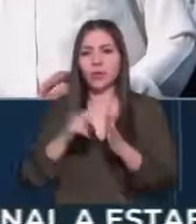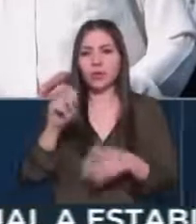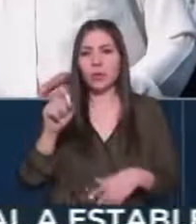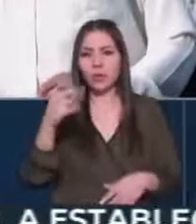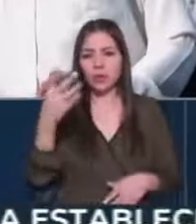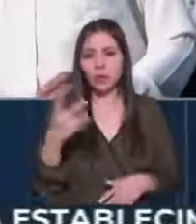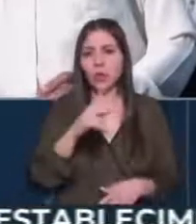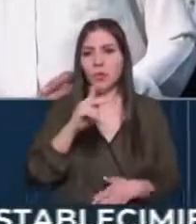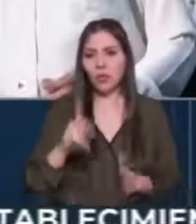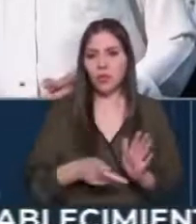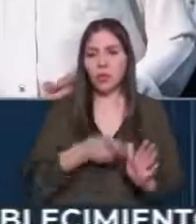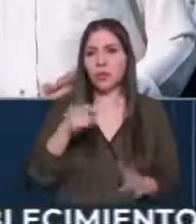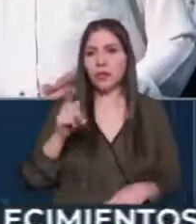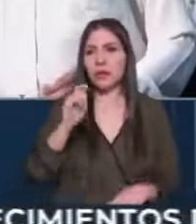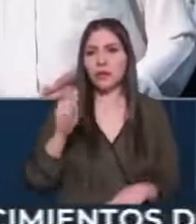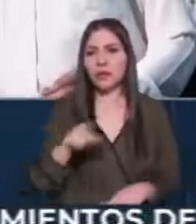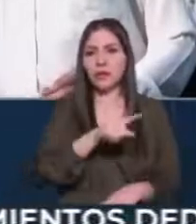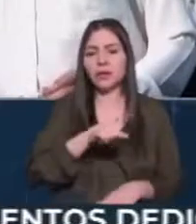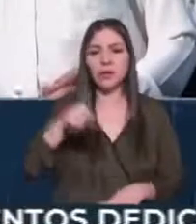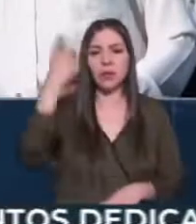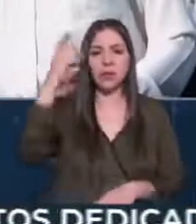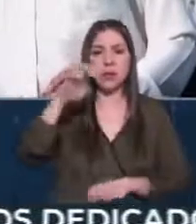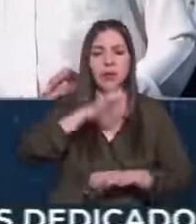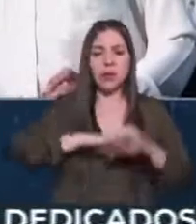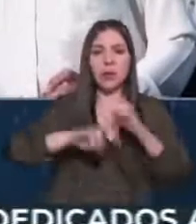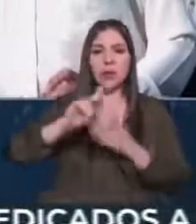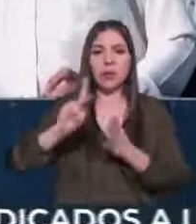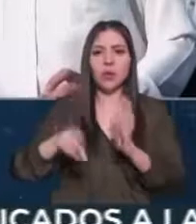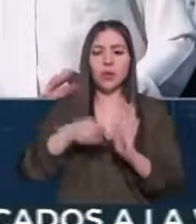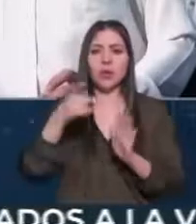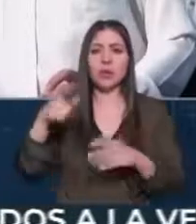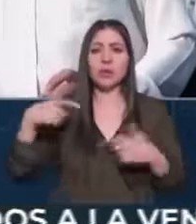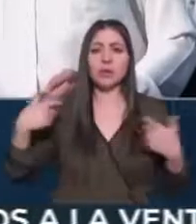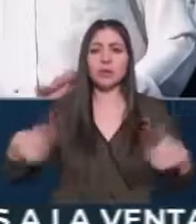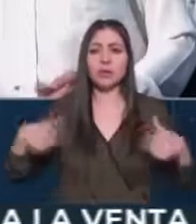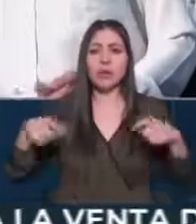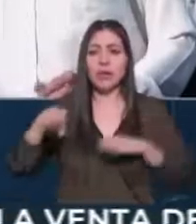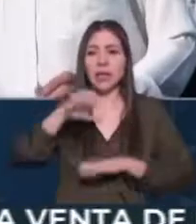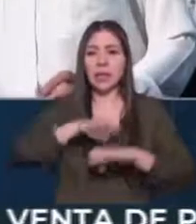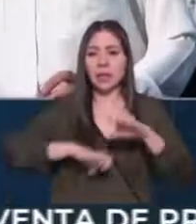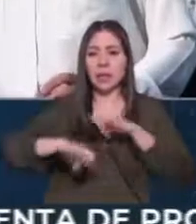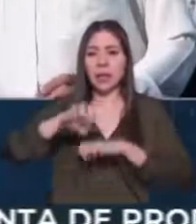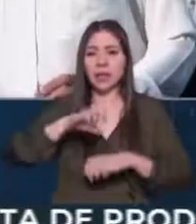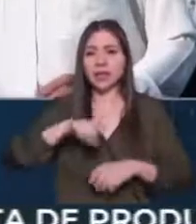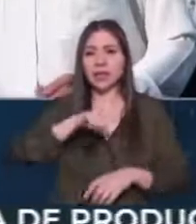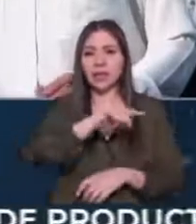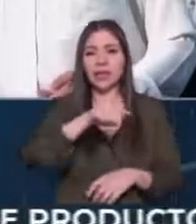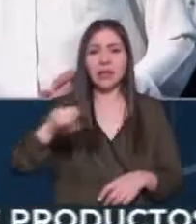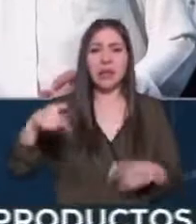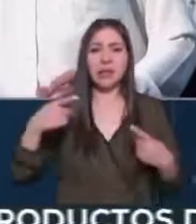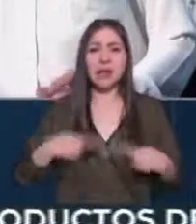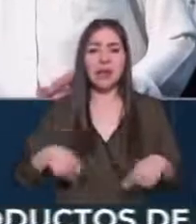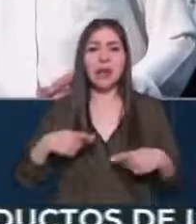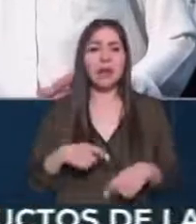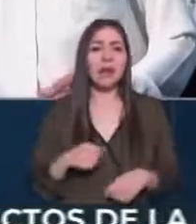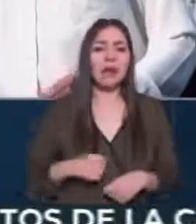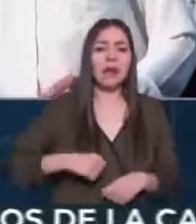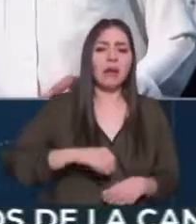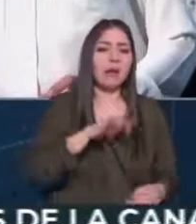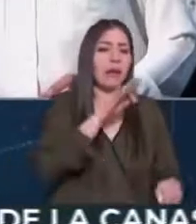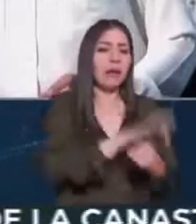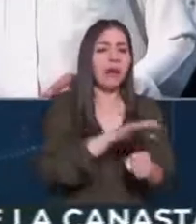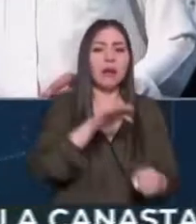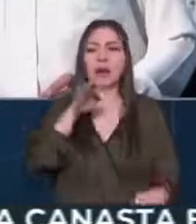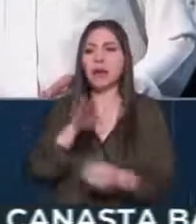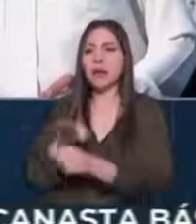De nuevo, los empresarios están saliendo, la élite empresarial no son empresarios, son traficantes de influencias,